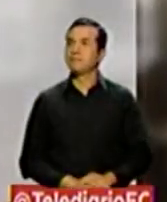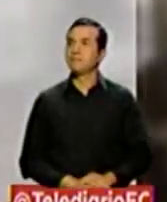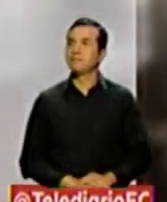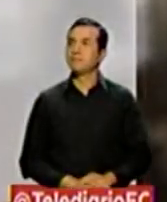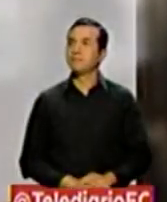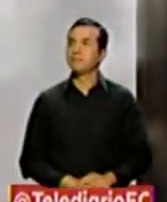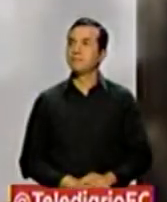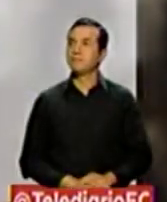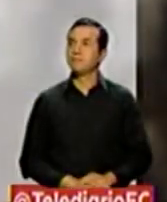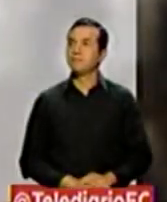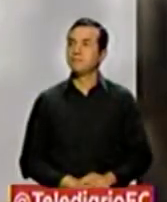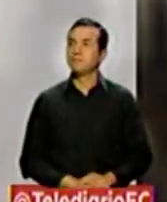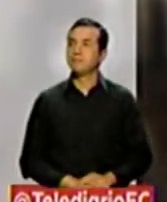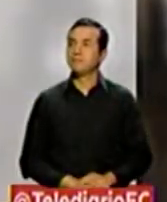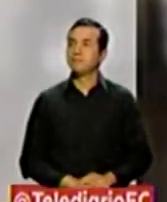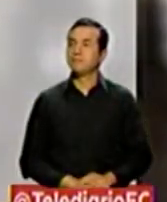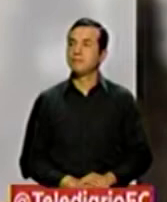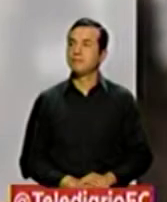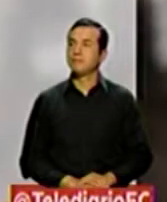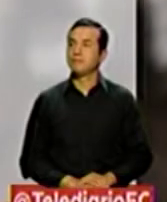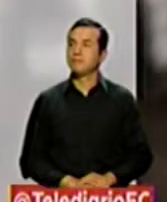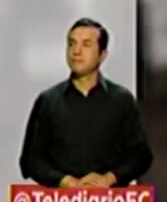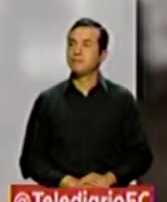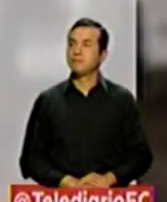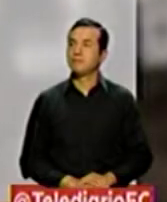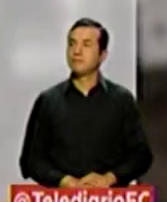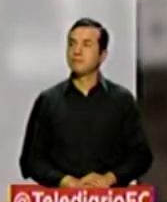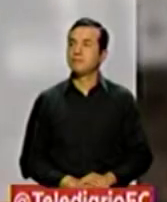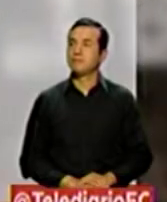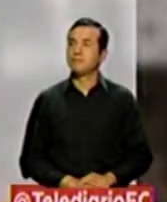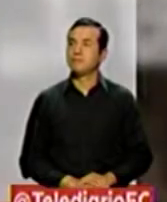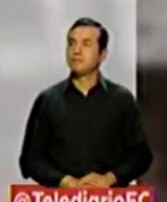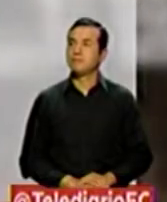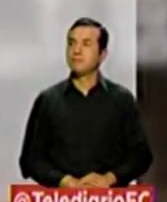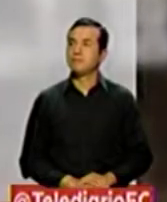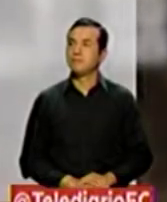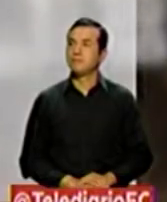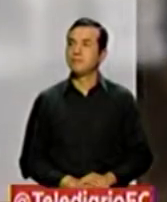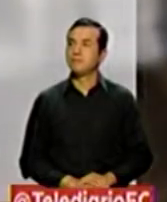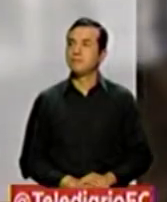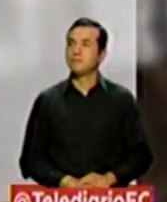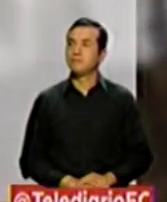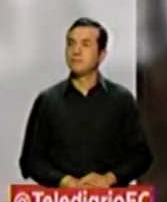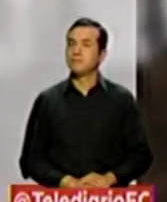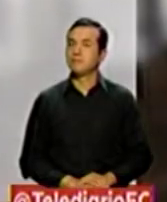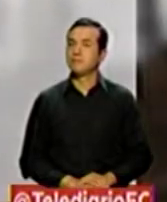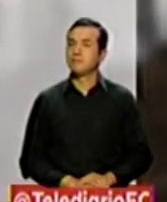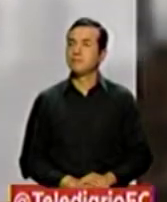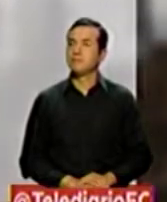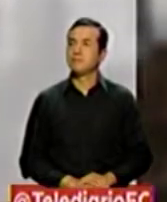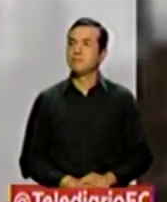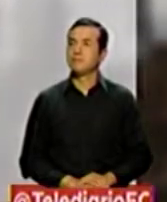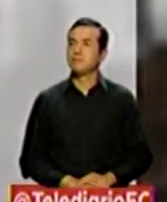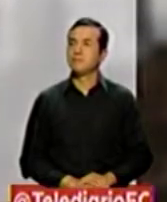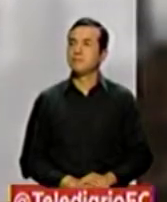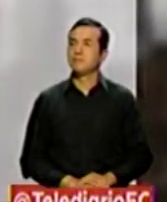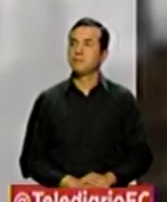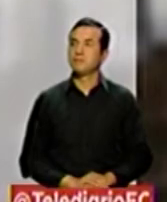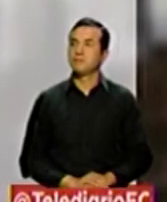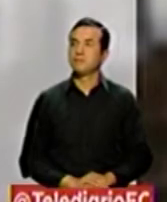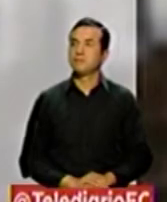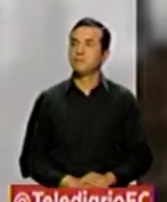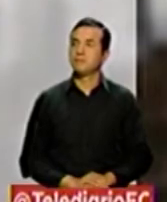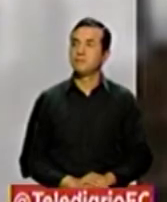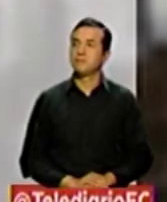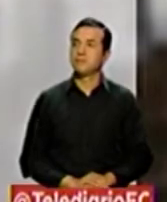Herrera, Luis Parodi Valverde, Alberto Dajig, Eduardo Peña Triviño,